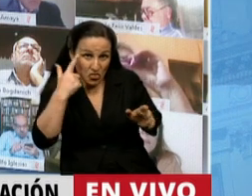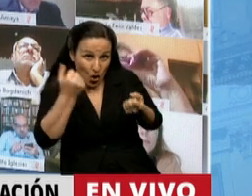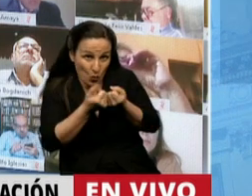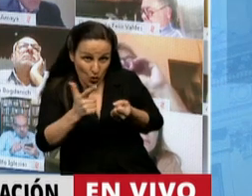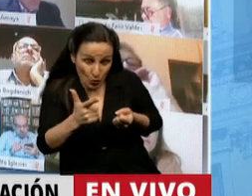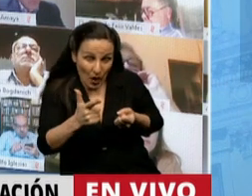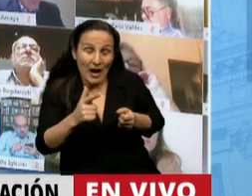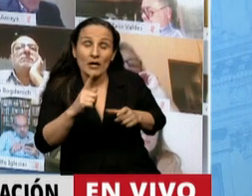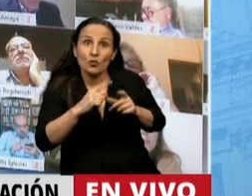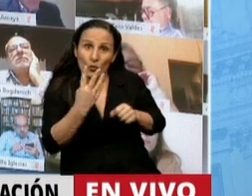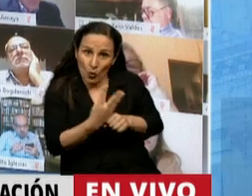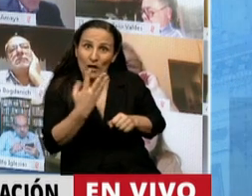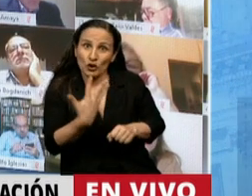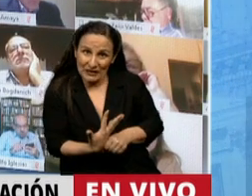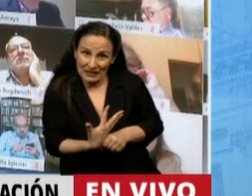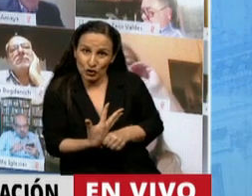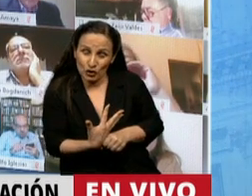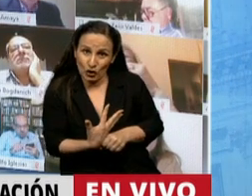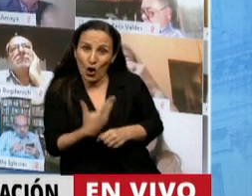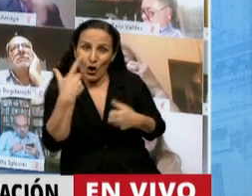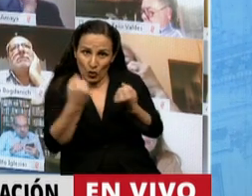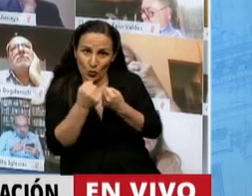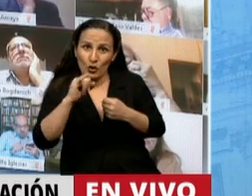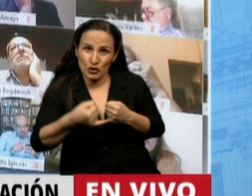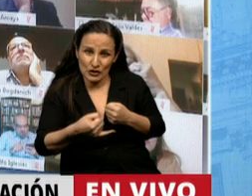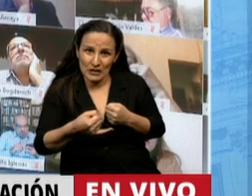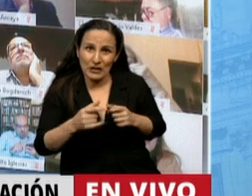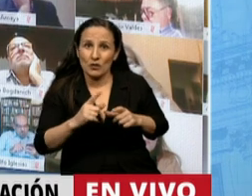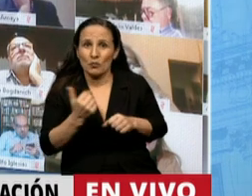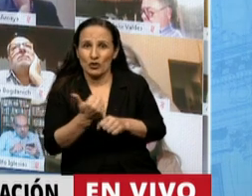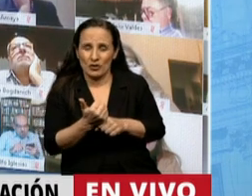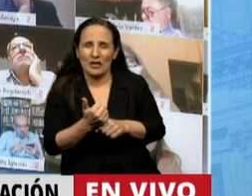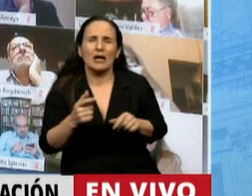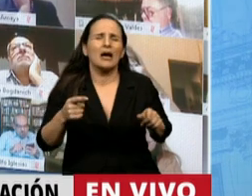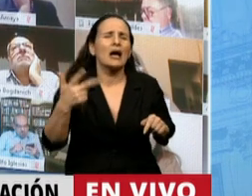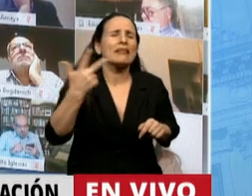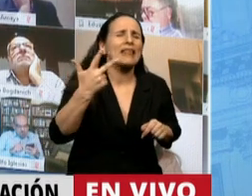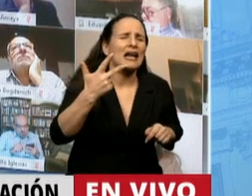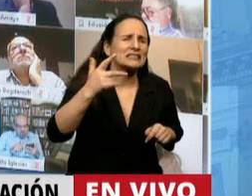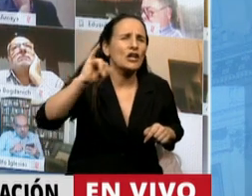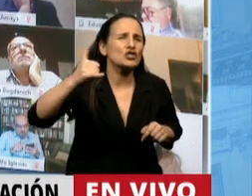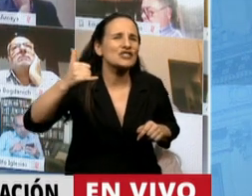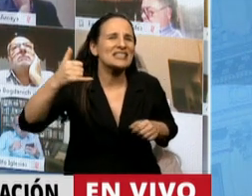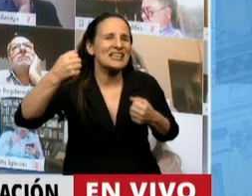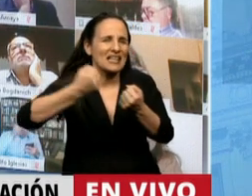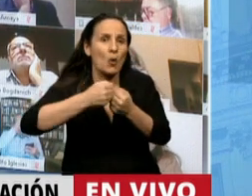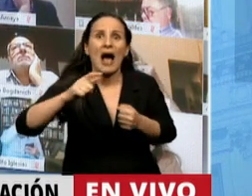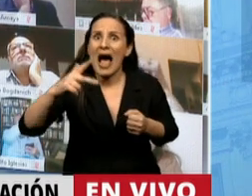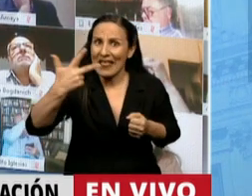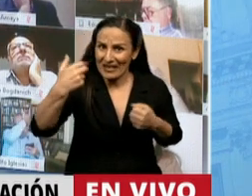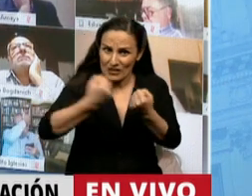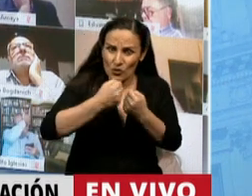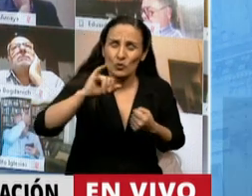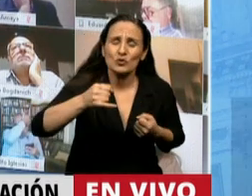coincidencia artículo cuarto y quinto hay coincidencia y artículo sextoy coincidencia presidente en el